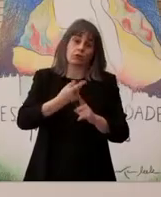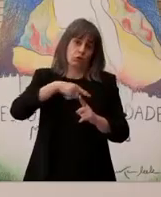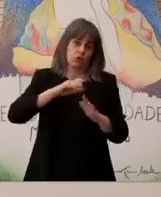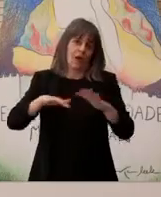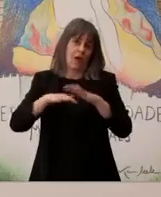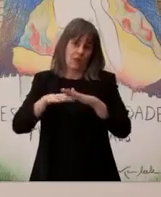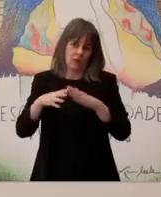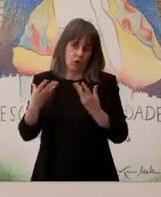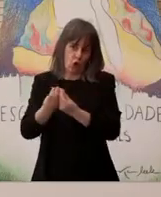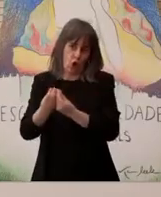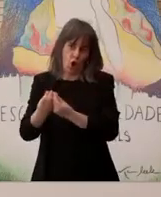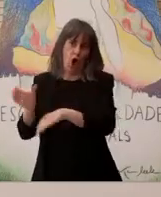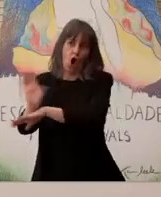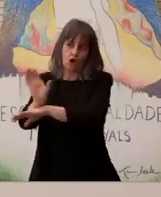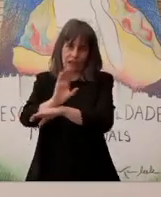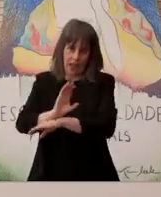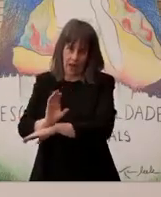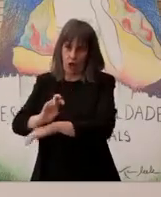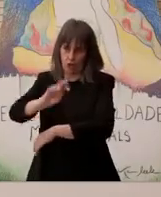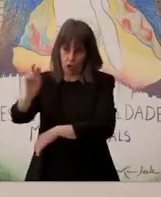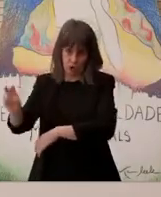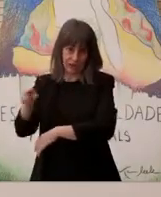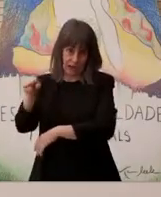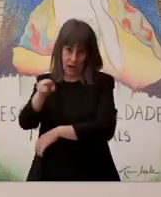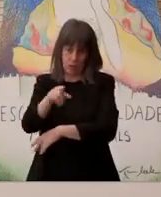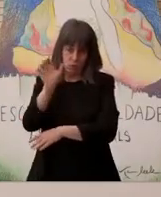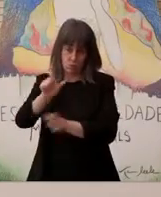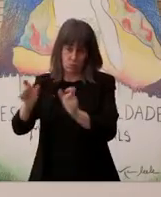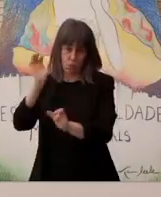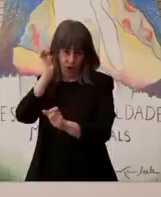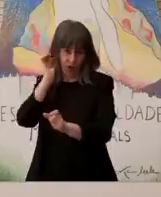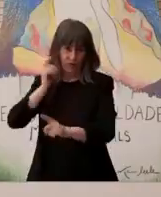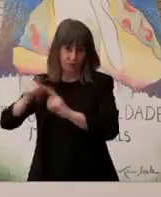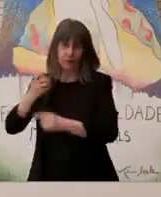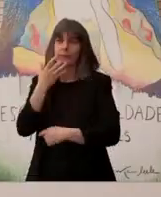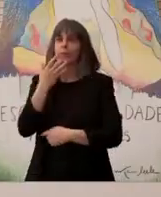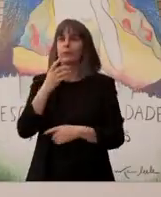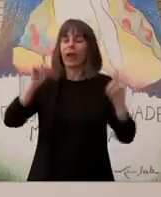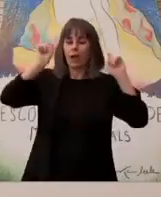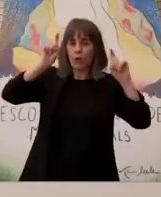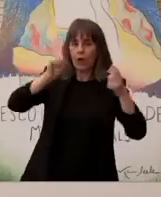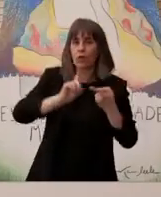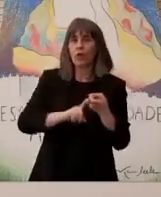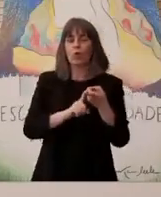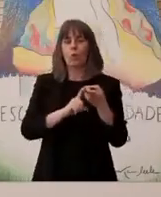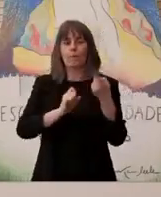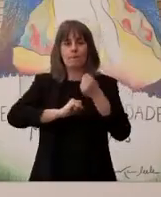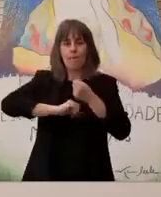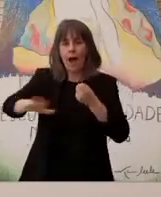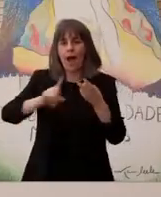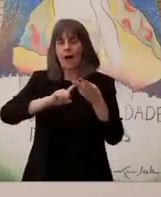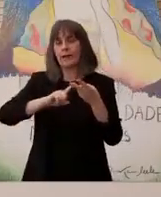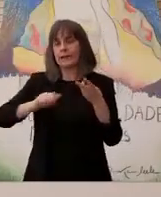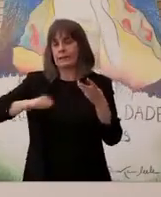consellerías que había muertas muy Ares en consellerías educación mar sanidad vivienda